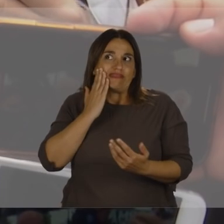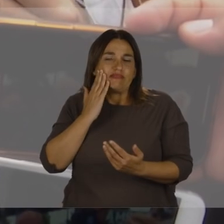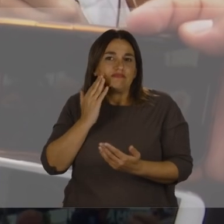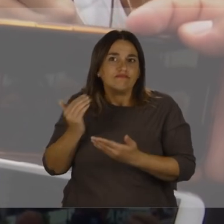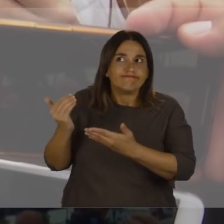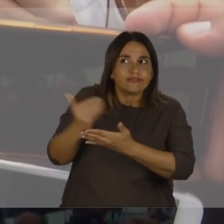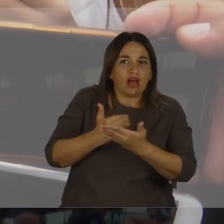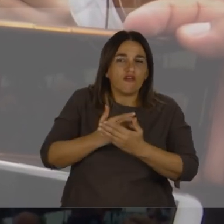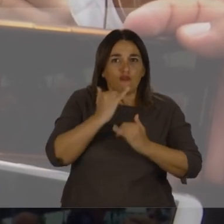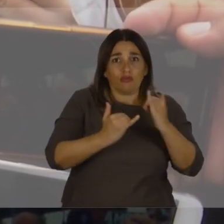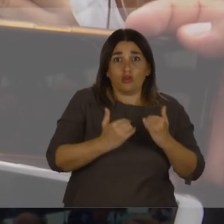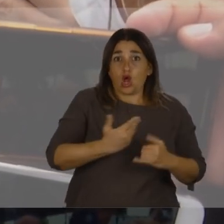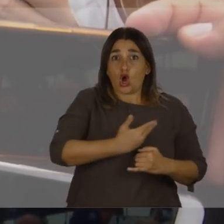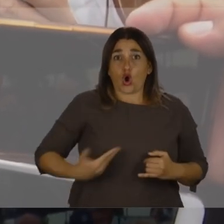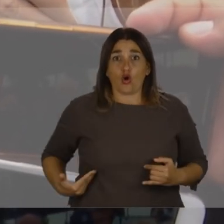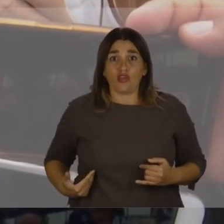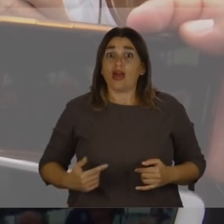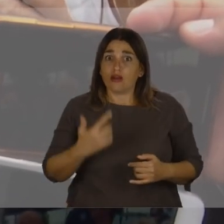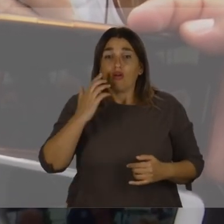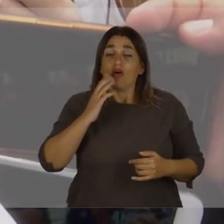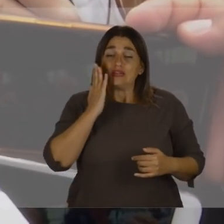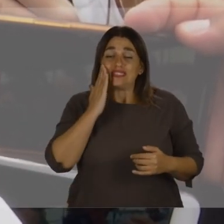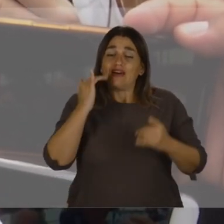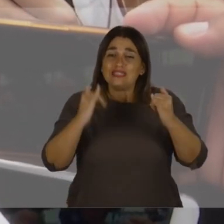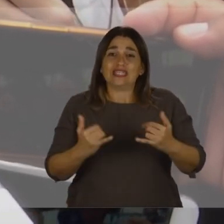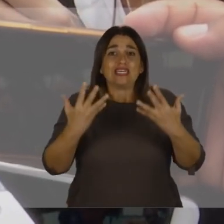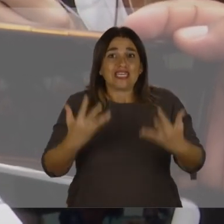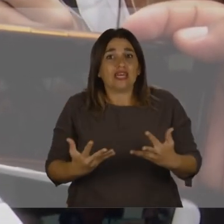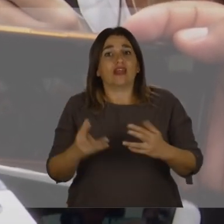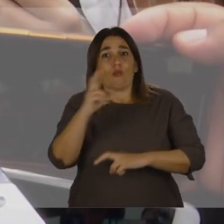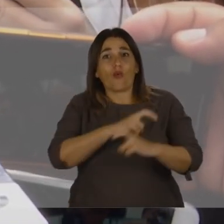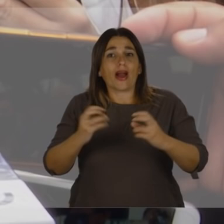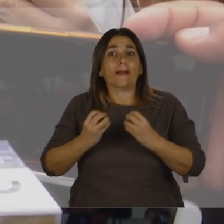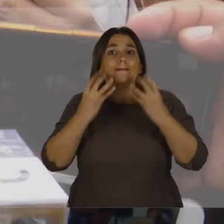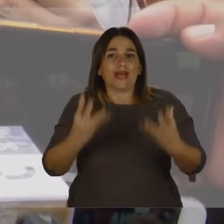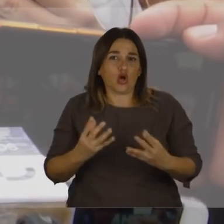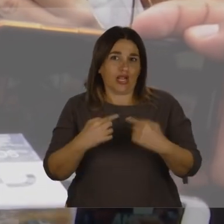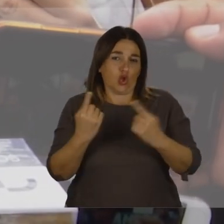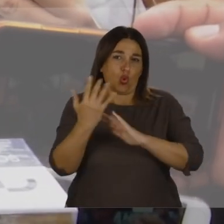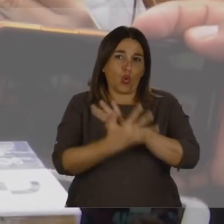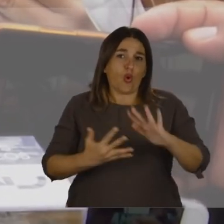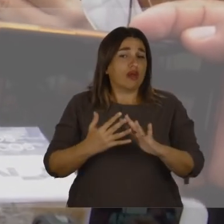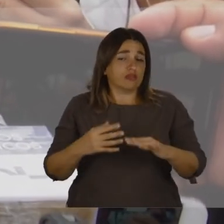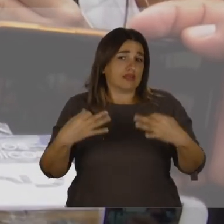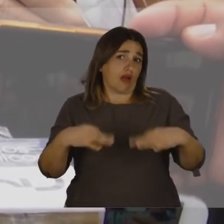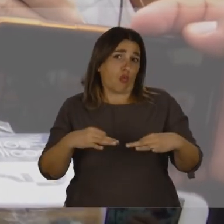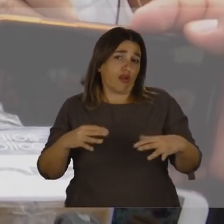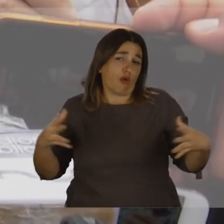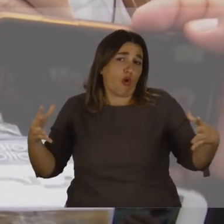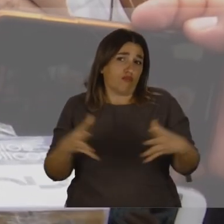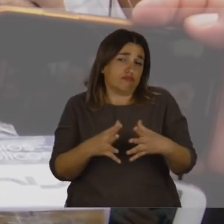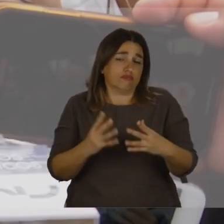legisladores. Entonces, como el gobierno se trata no algo abstracto, algo en el aire, sino puntualmente impactar positivamente en los uruguayos, es muy